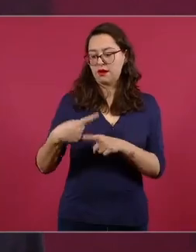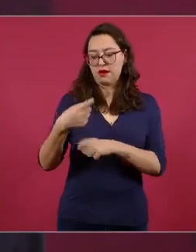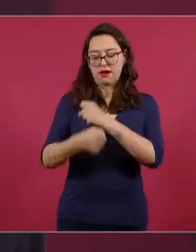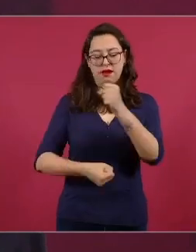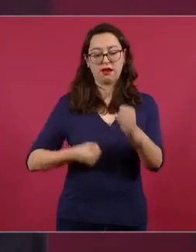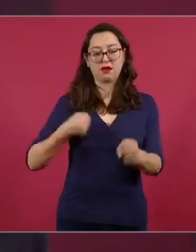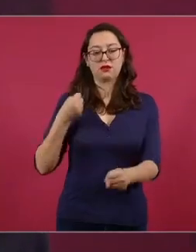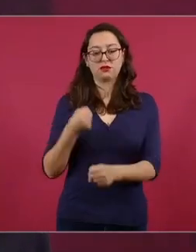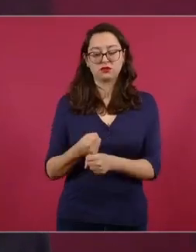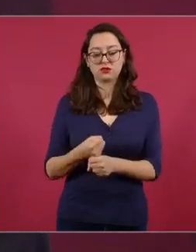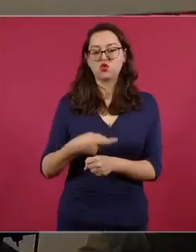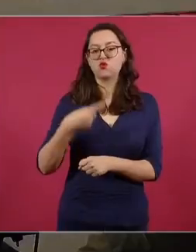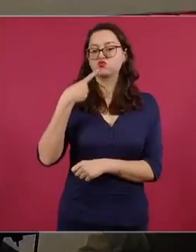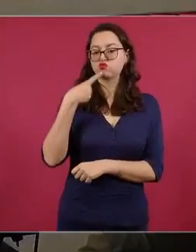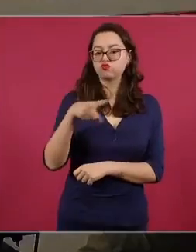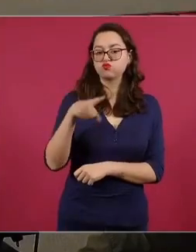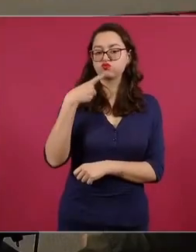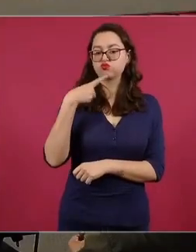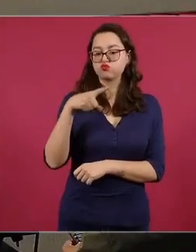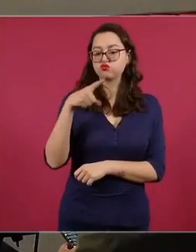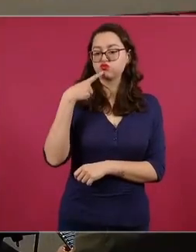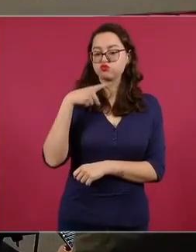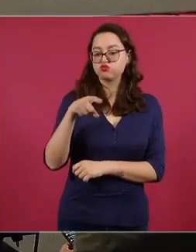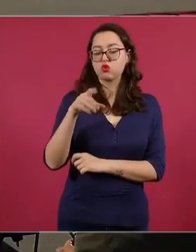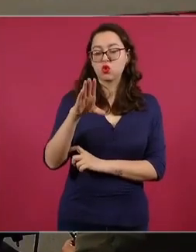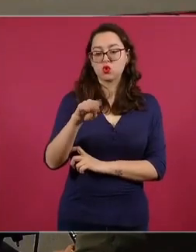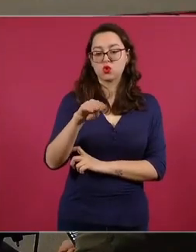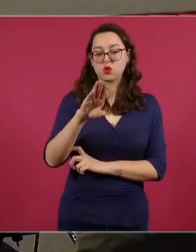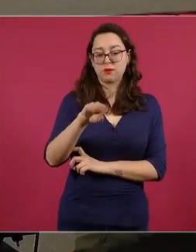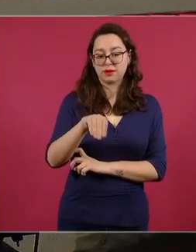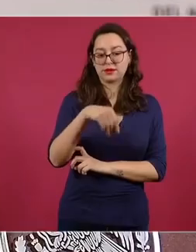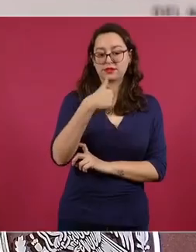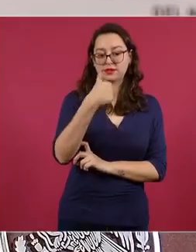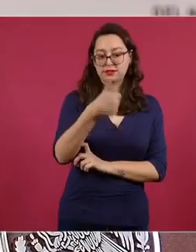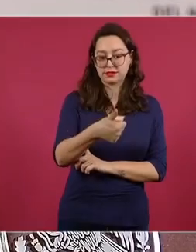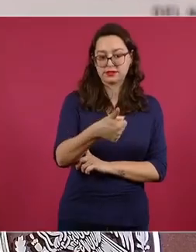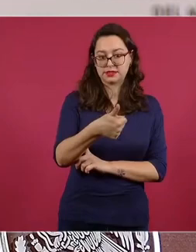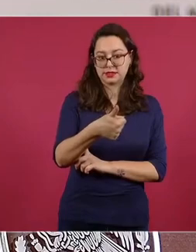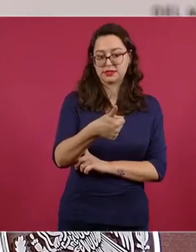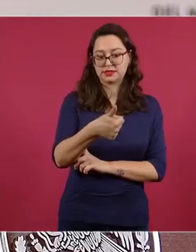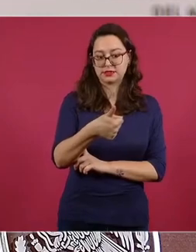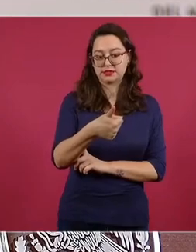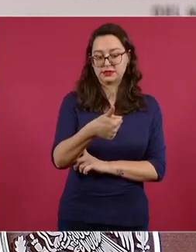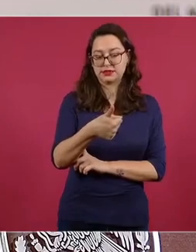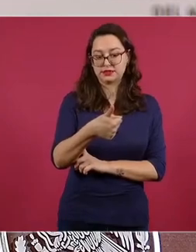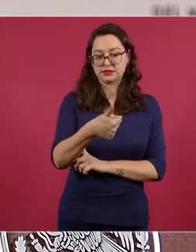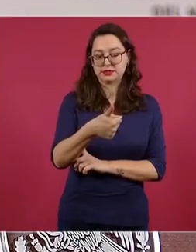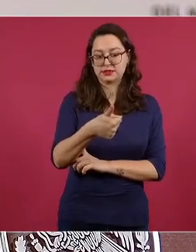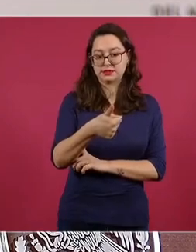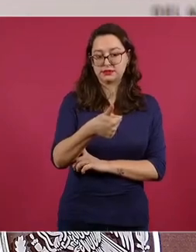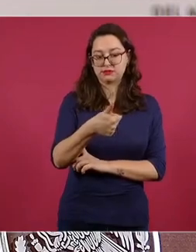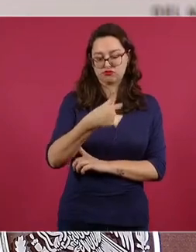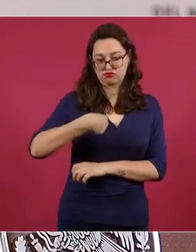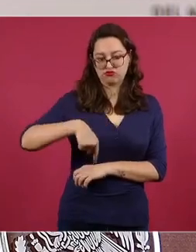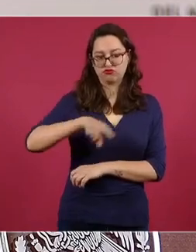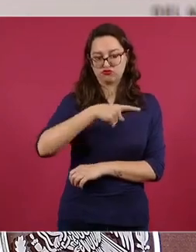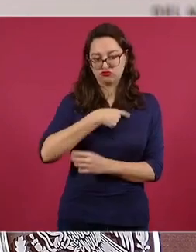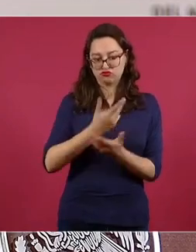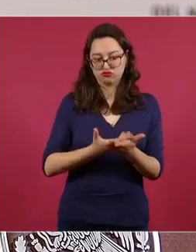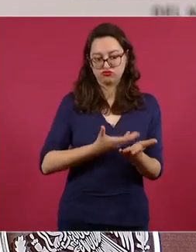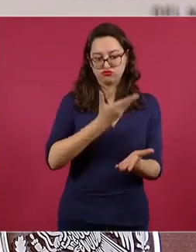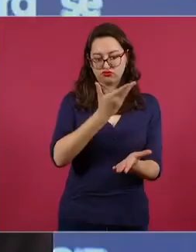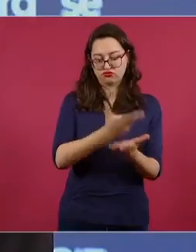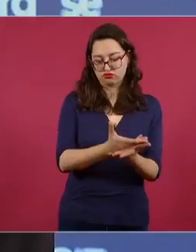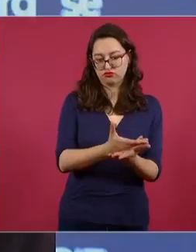hubo 96 denuncias proactivas, o sea, decididas por la propia unidad, y